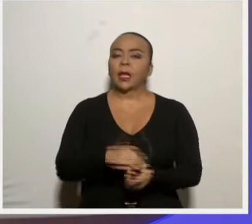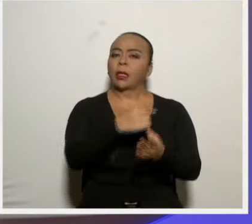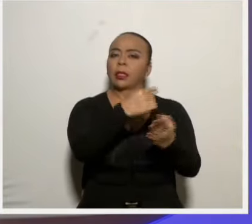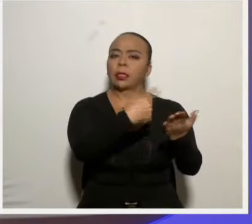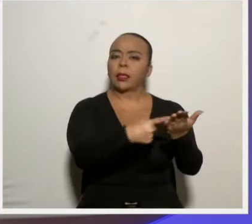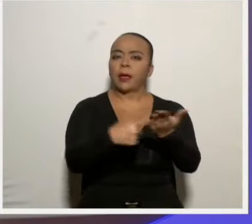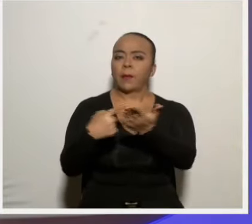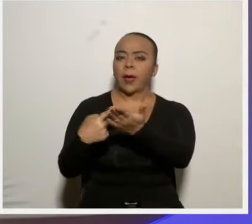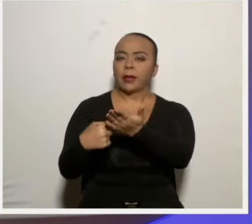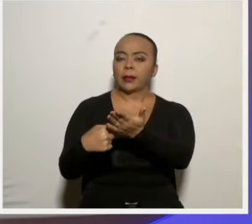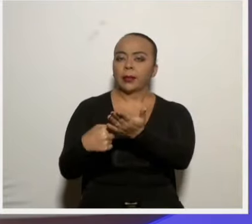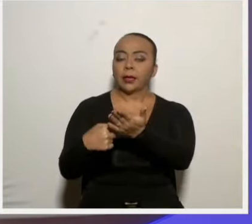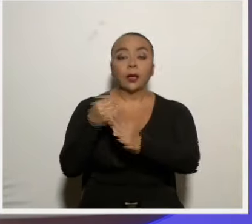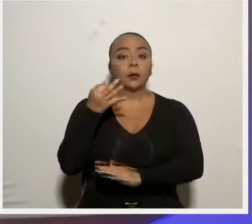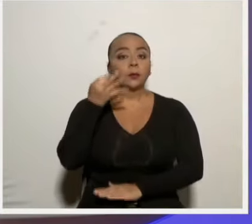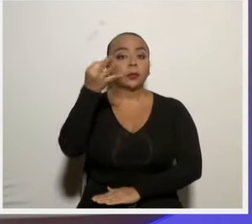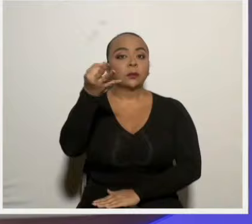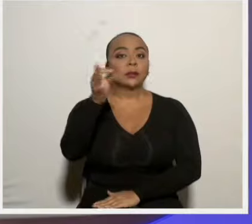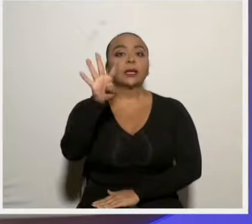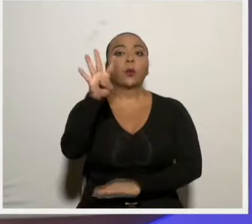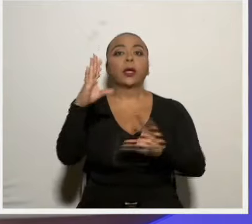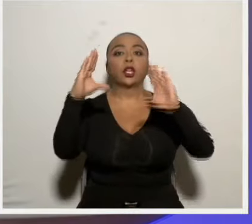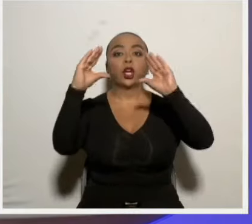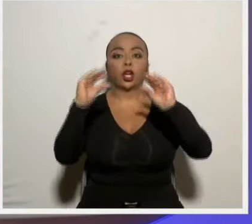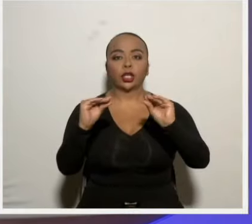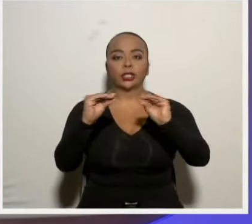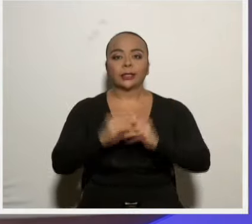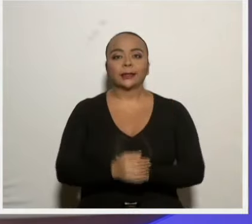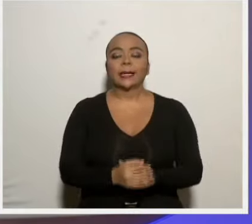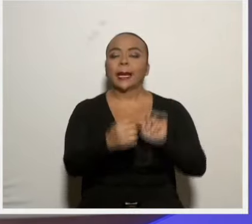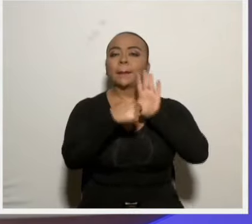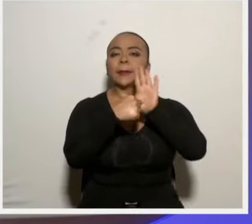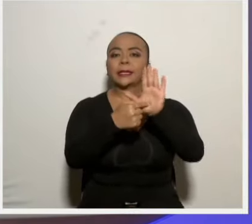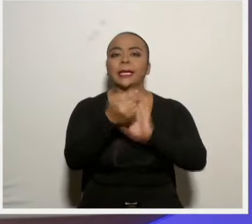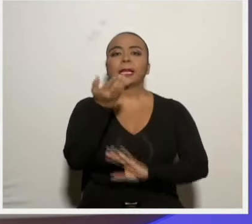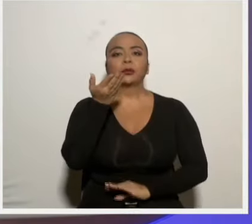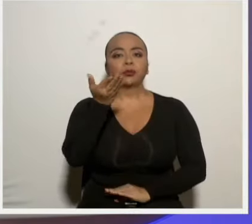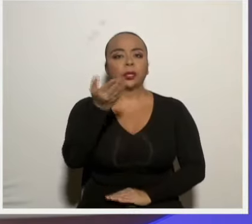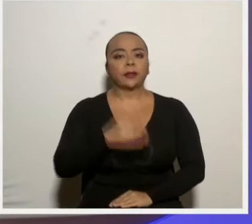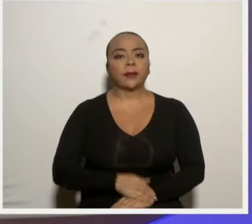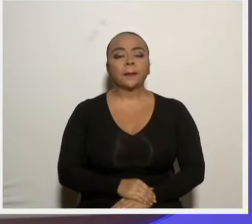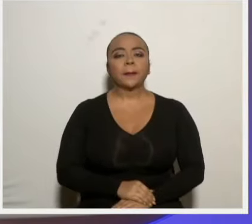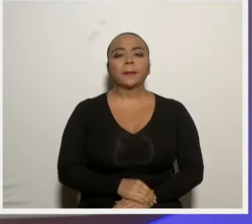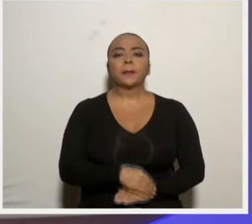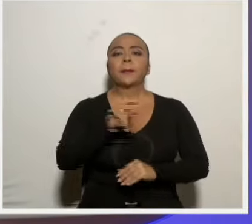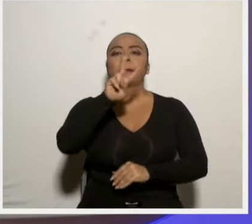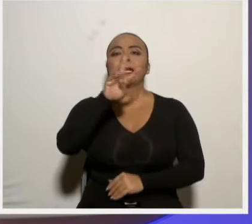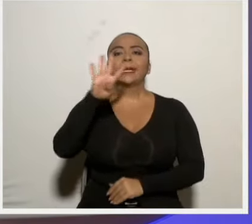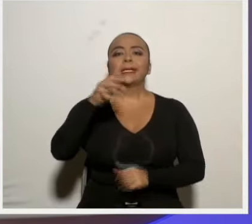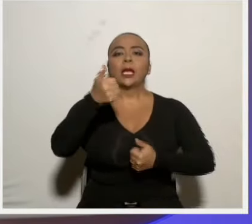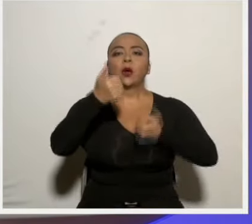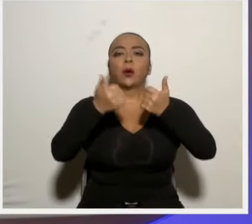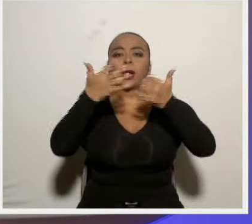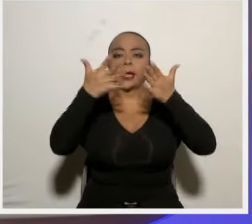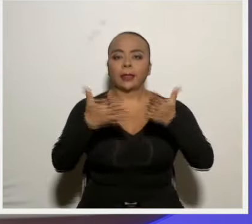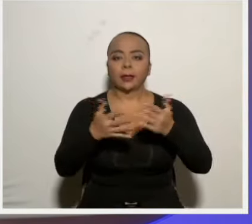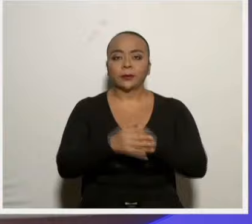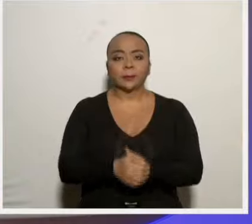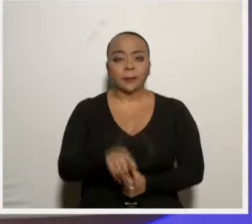debate que en las próximas 4 noches le va a presentar a usted los 25 aspirantes, los